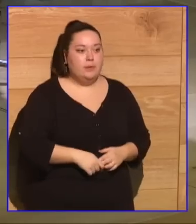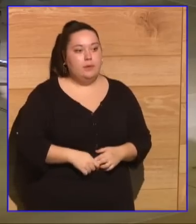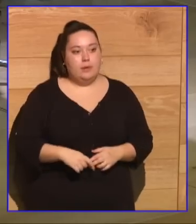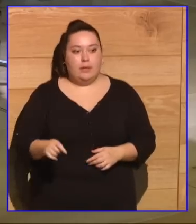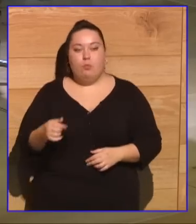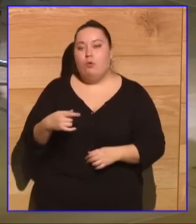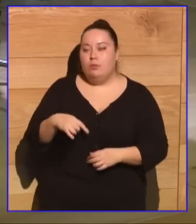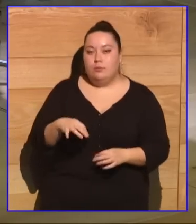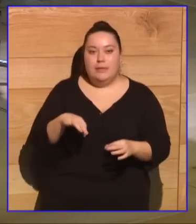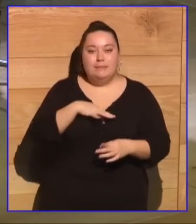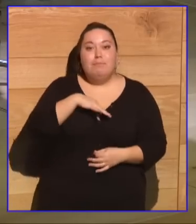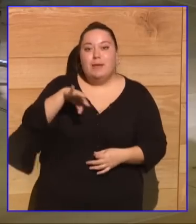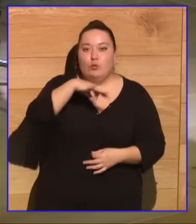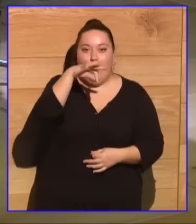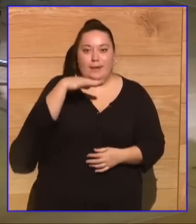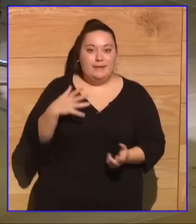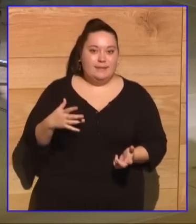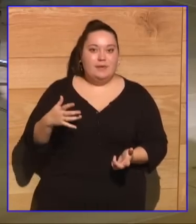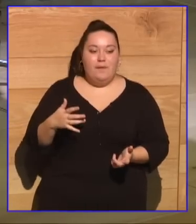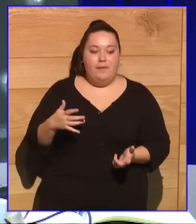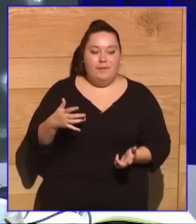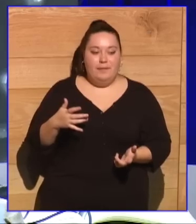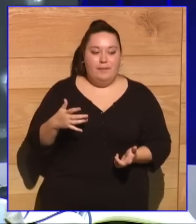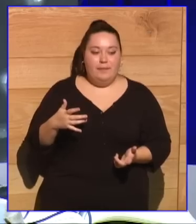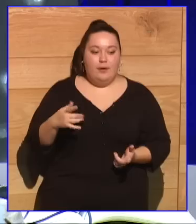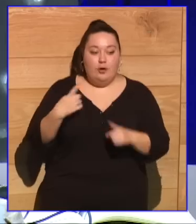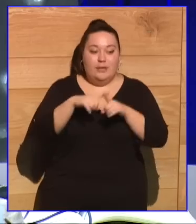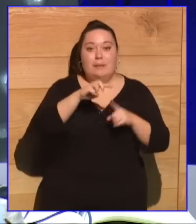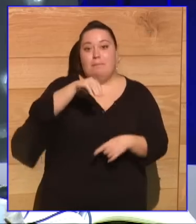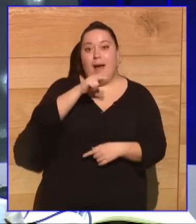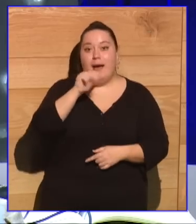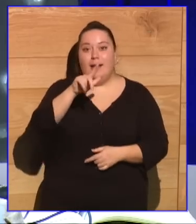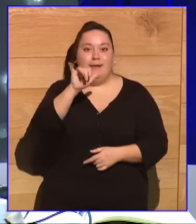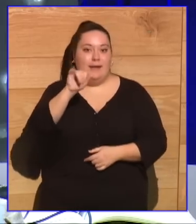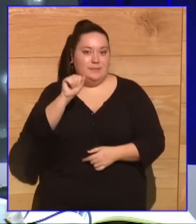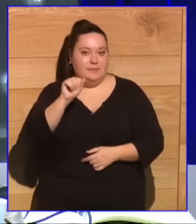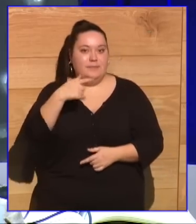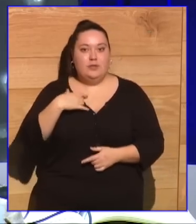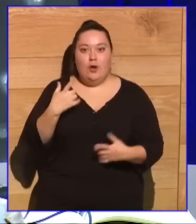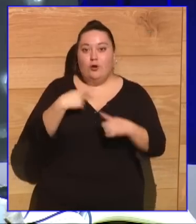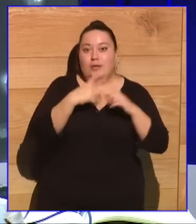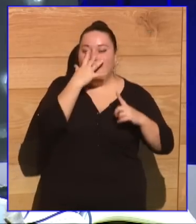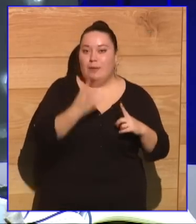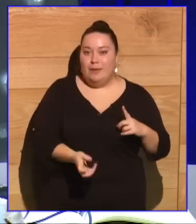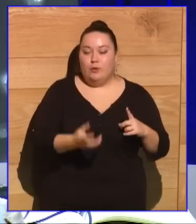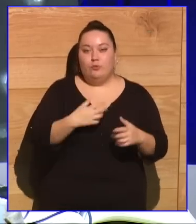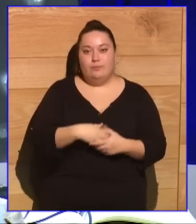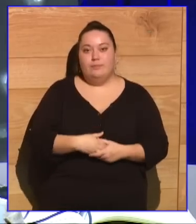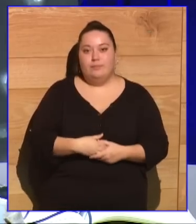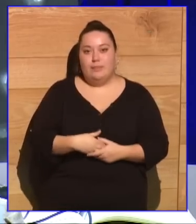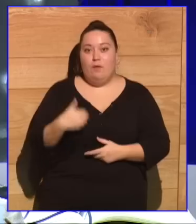de espirituales, que no solo es que bien, cosas de Mahalia. No solo eso, sino que tiene sentido dramático y función